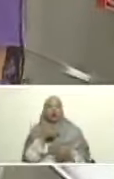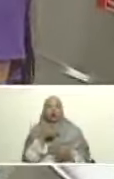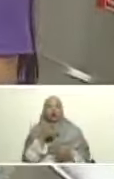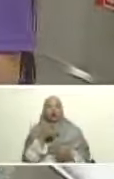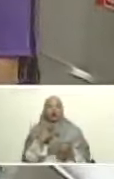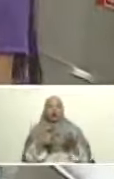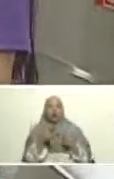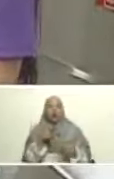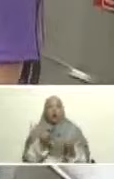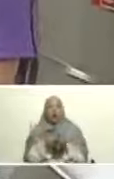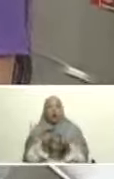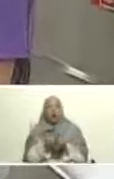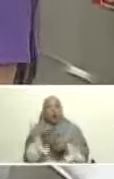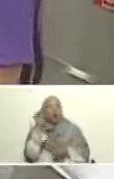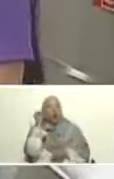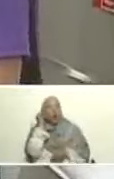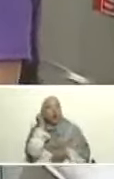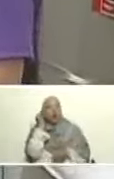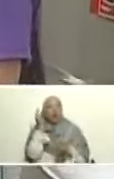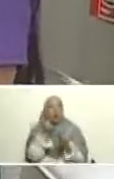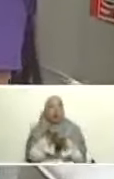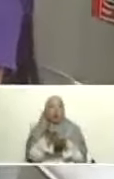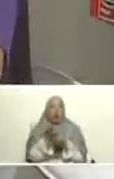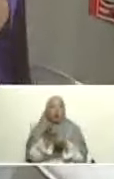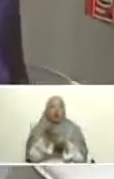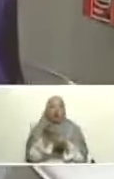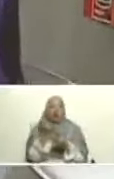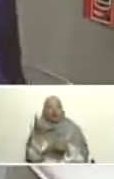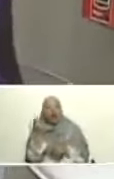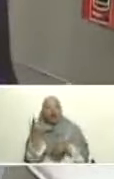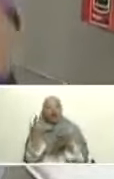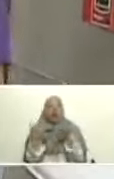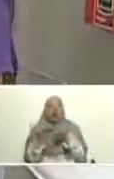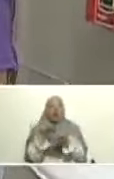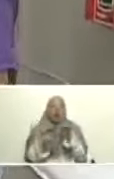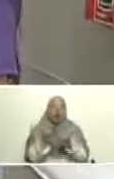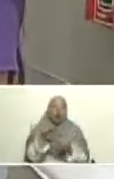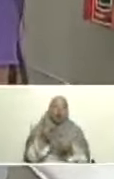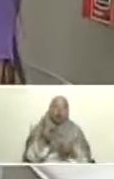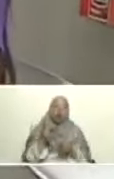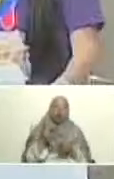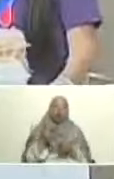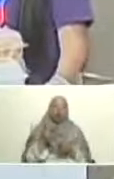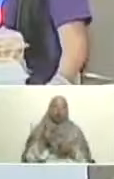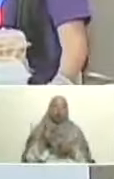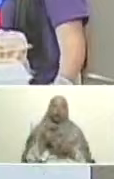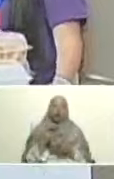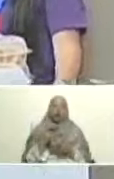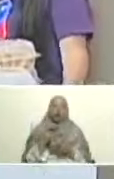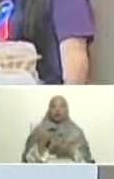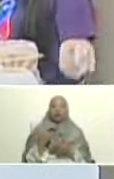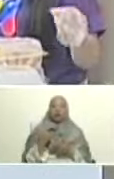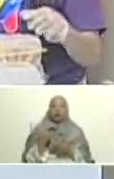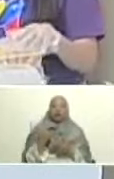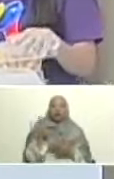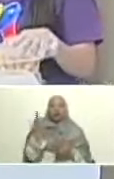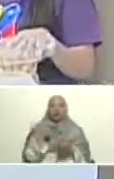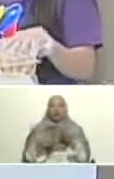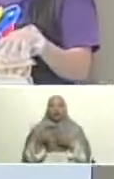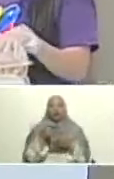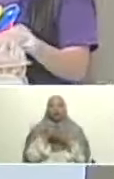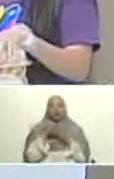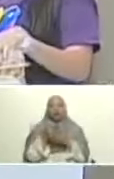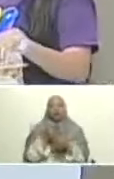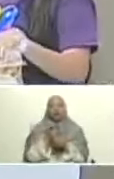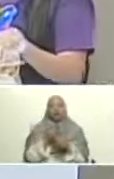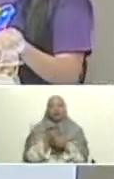crédito, pudimos comprar una laminadora, una batidora, y eso ha hecho que nos impulsemos más todavía. Lo que yo digo, se multiplica por 10. Se multiplica. ¿Pero quién inventó todas